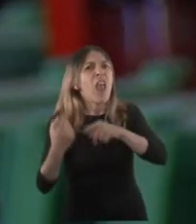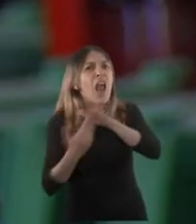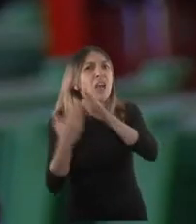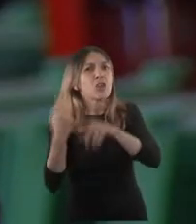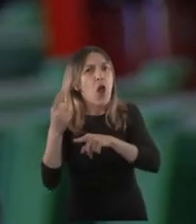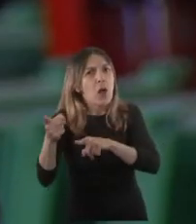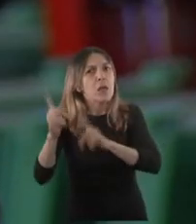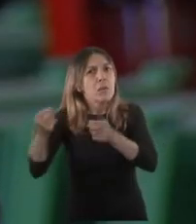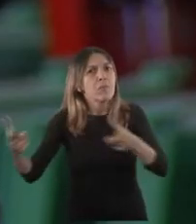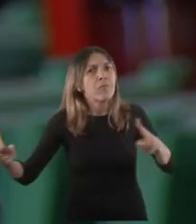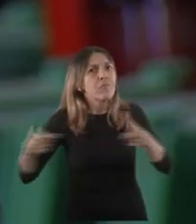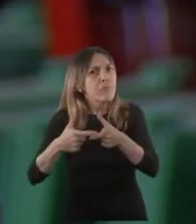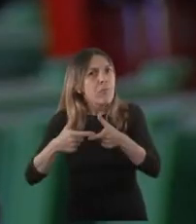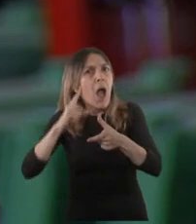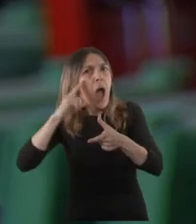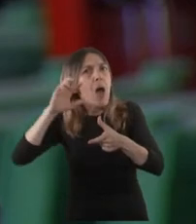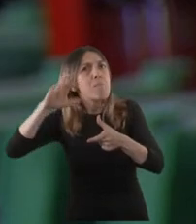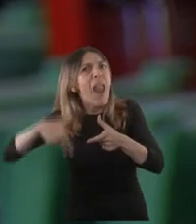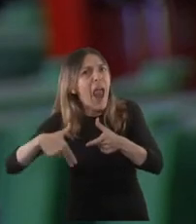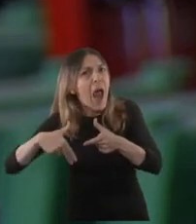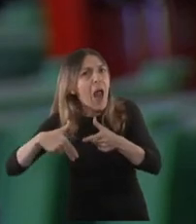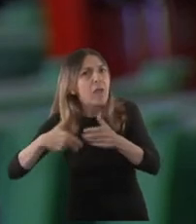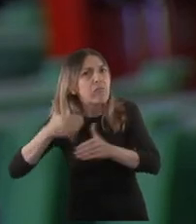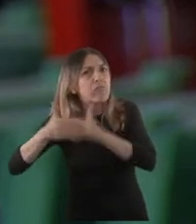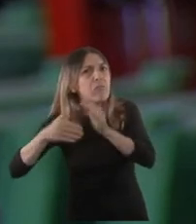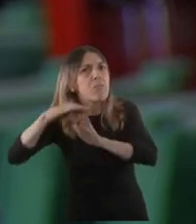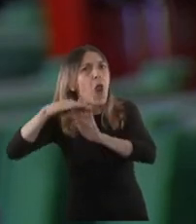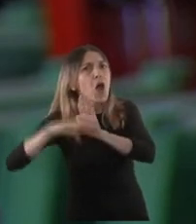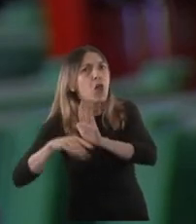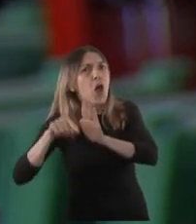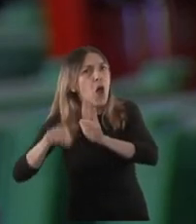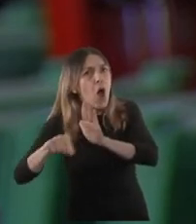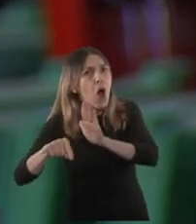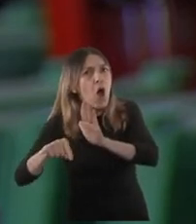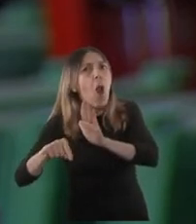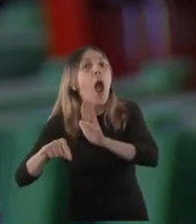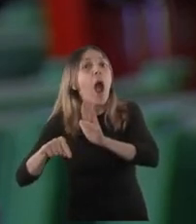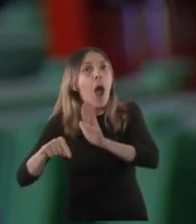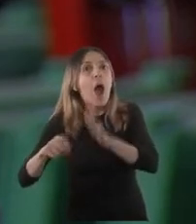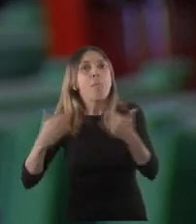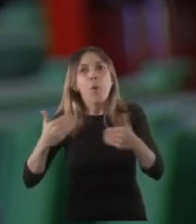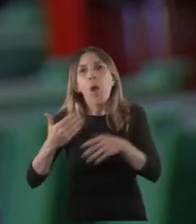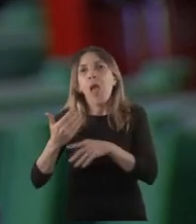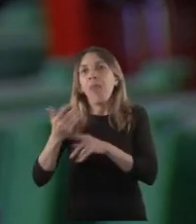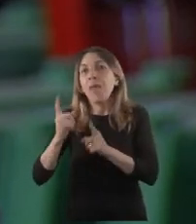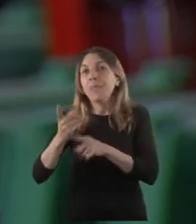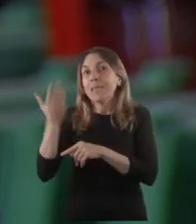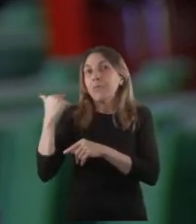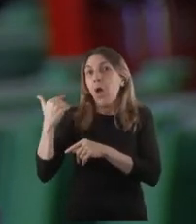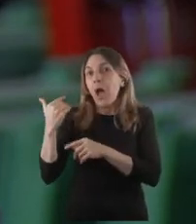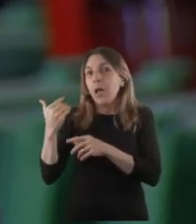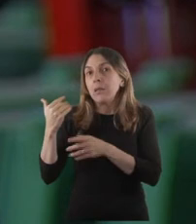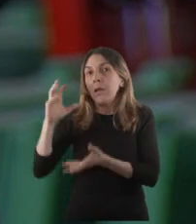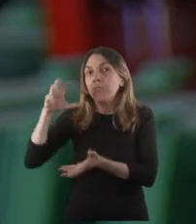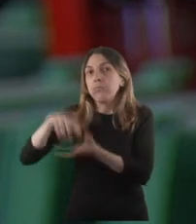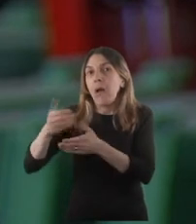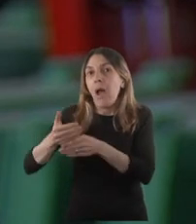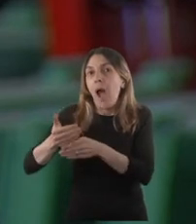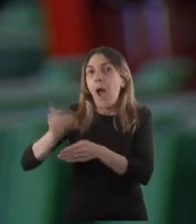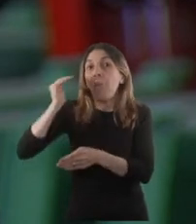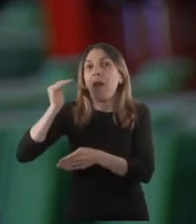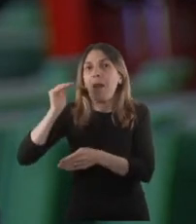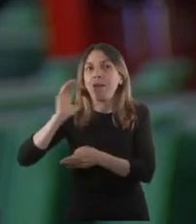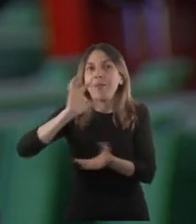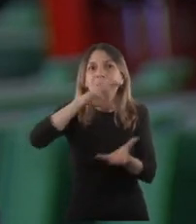tuvimos un plan de acción, de protocolo, que pudimos empezar a trabajar. Y vaya